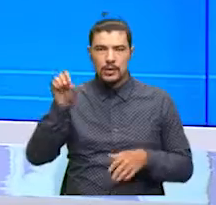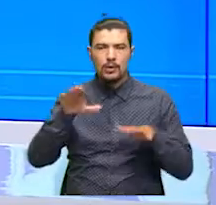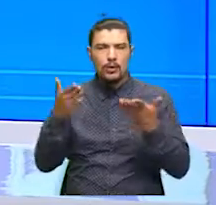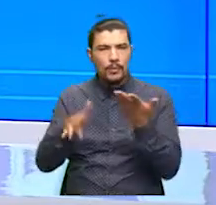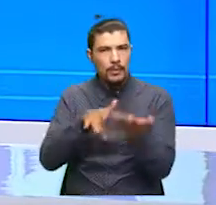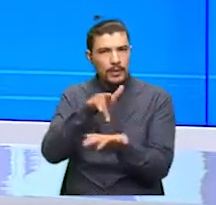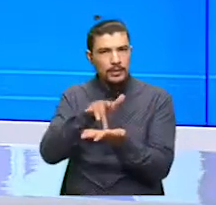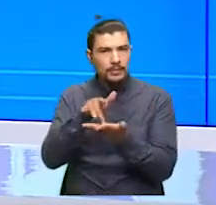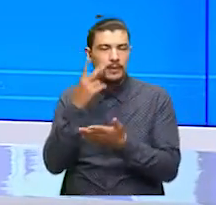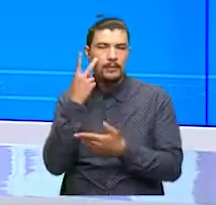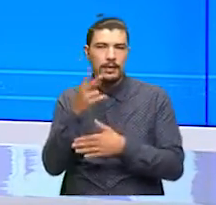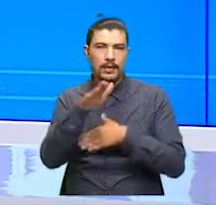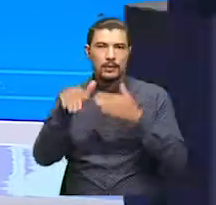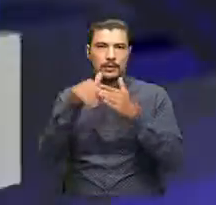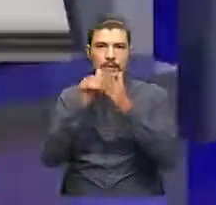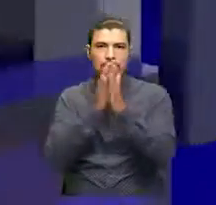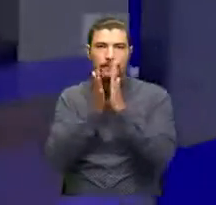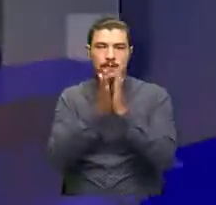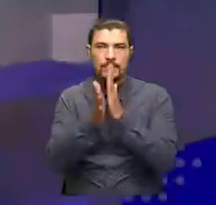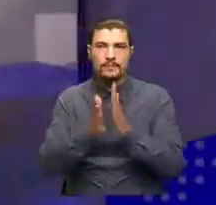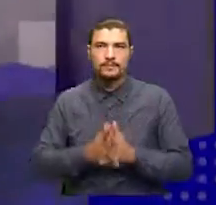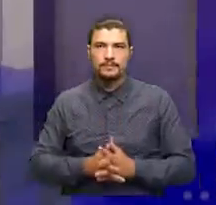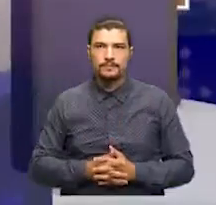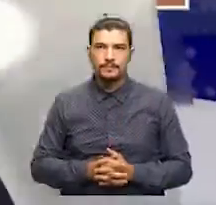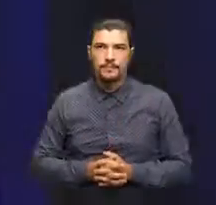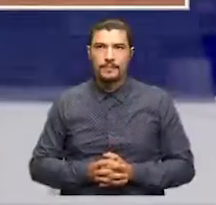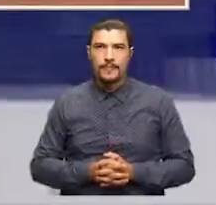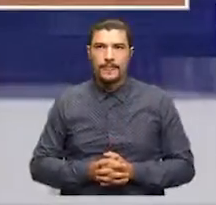castro tiene todos los detalles muy buenas tardes